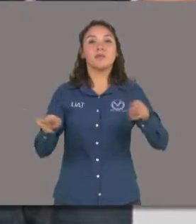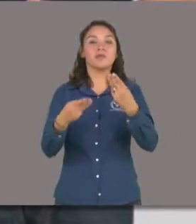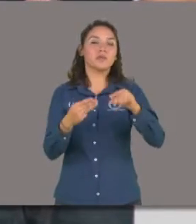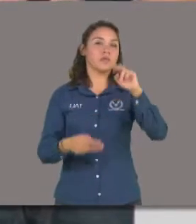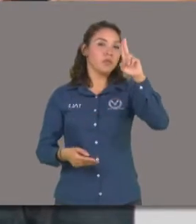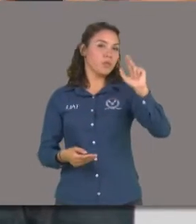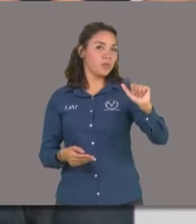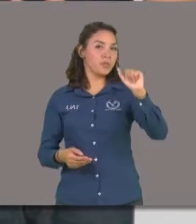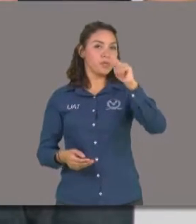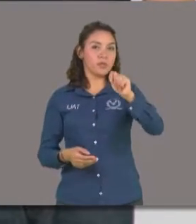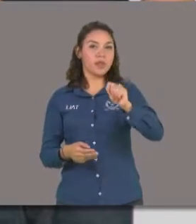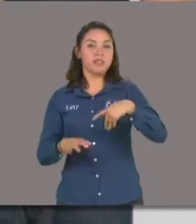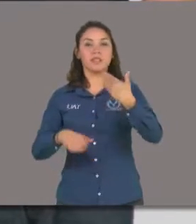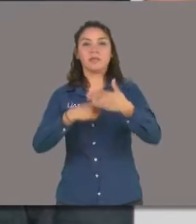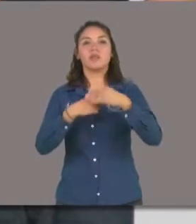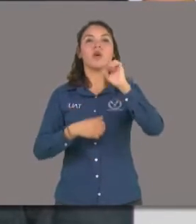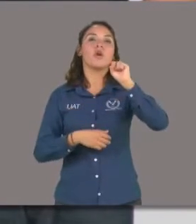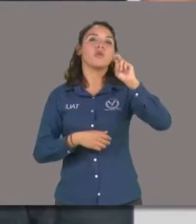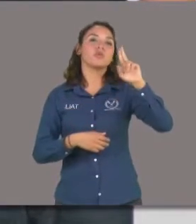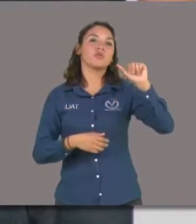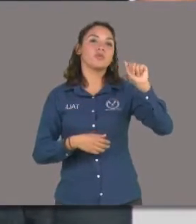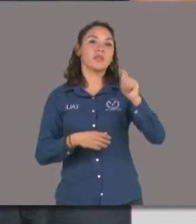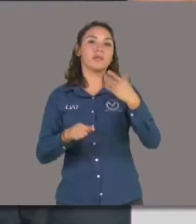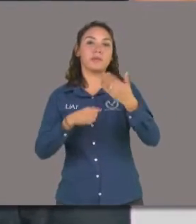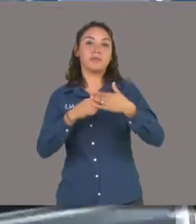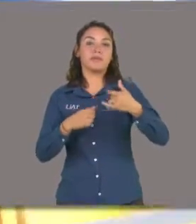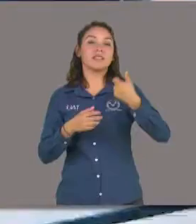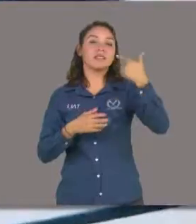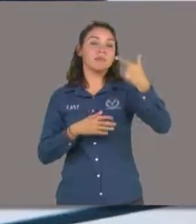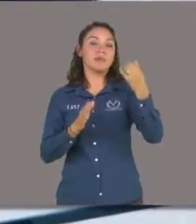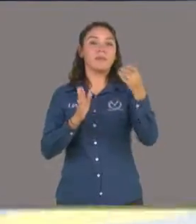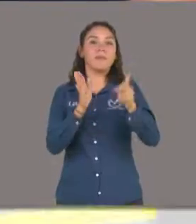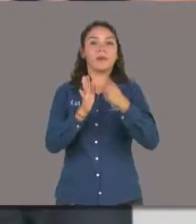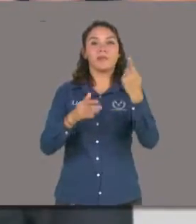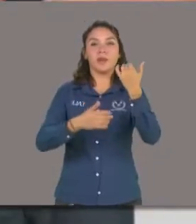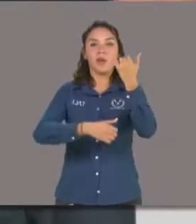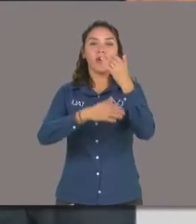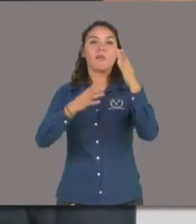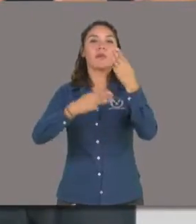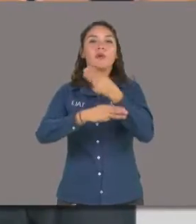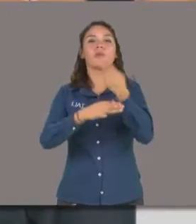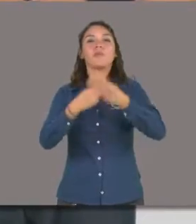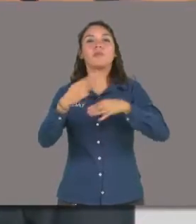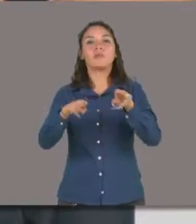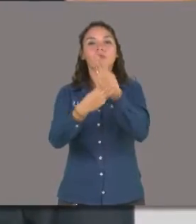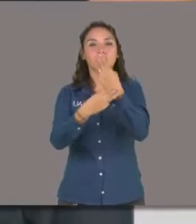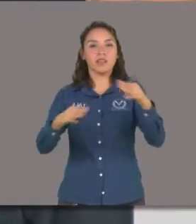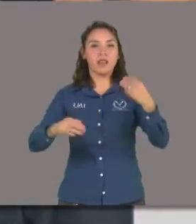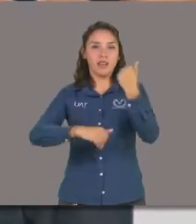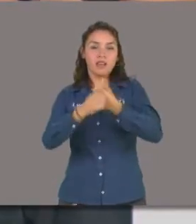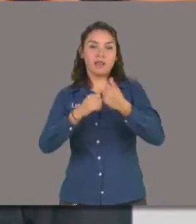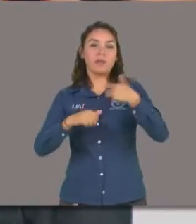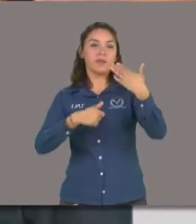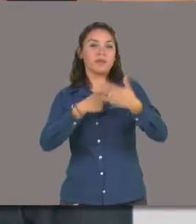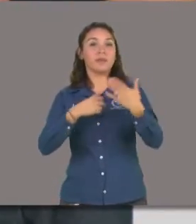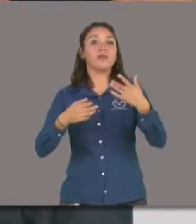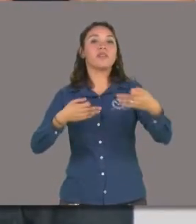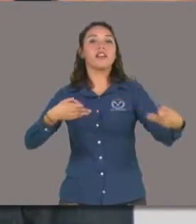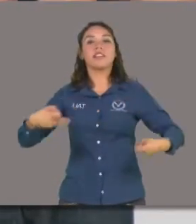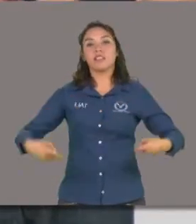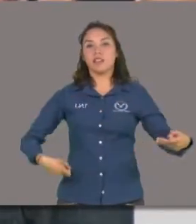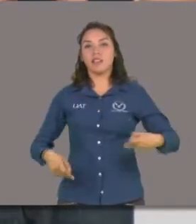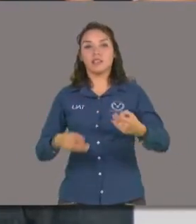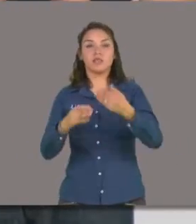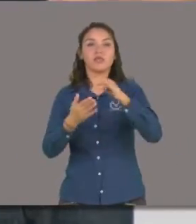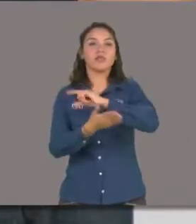programa de debates universitarios que promueve esta Casa de Estudios. La Orquesta Sinfónica de la Universidad Autónoma de Tamaulipas,